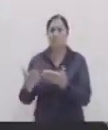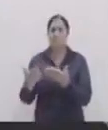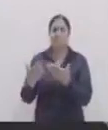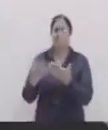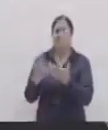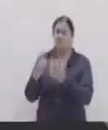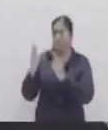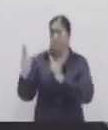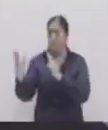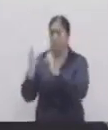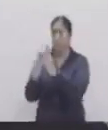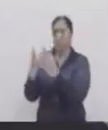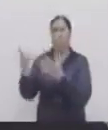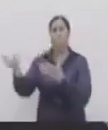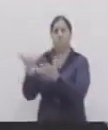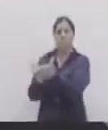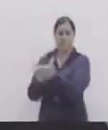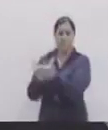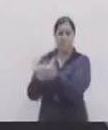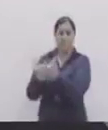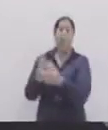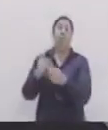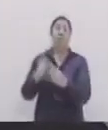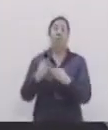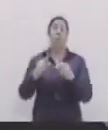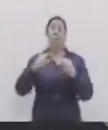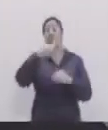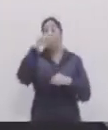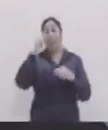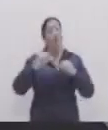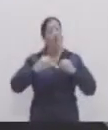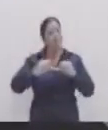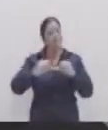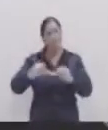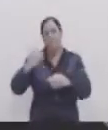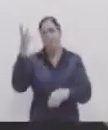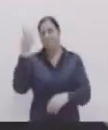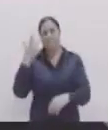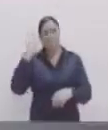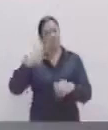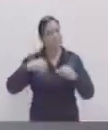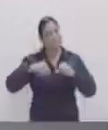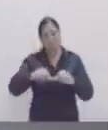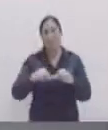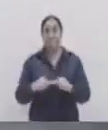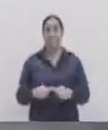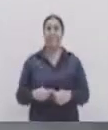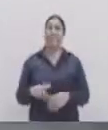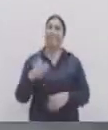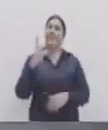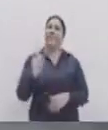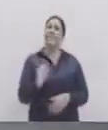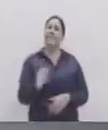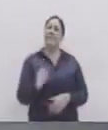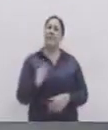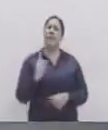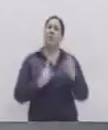Y viceversa. Entonces creo que también es un trabajo constante de ambas personas, ¿verdad? Licenciada, ¿qué